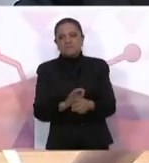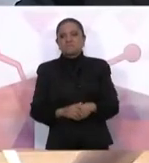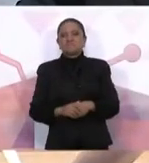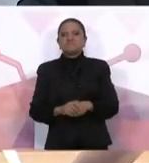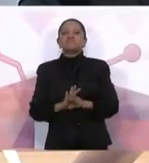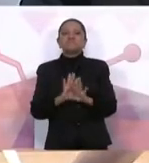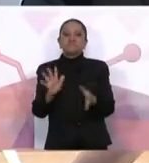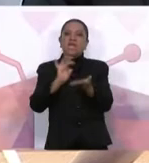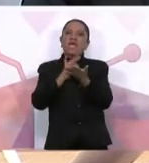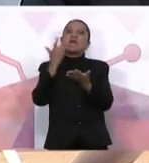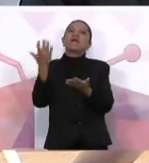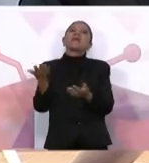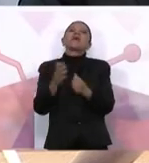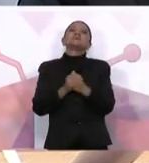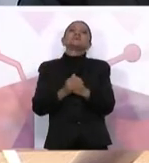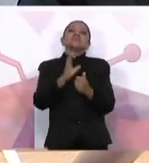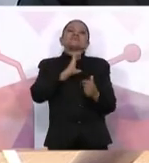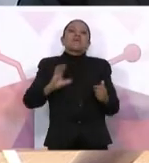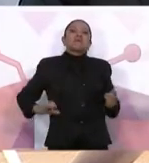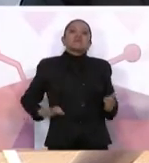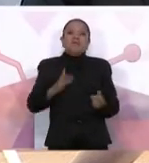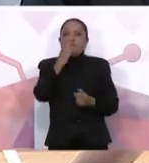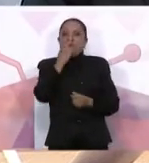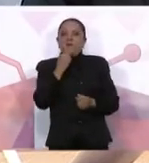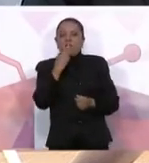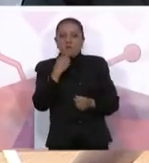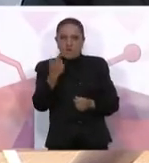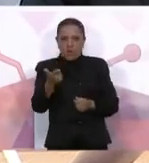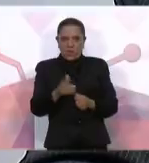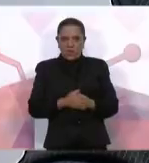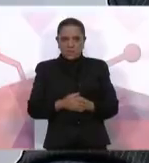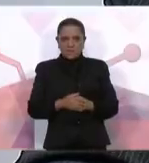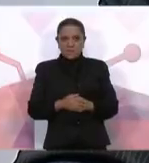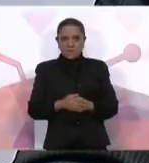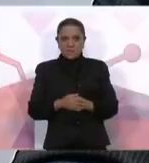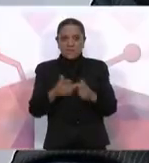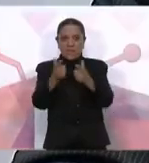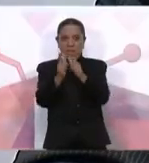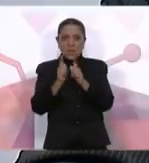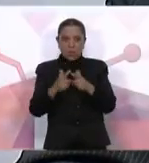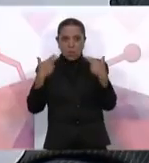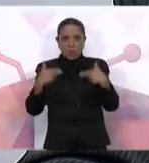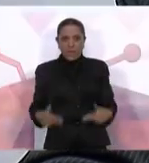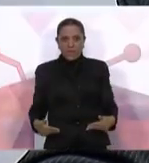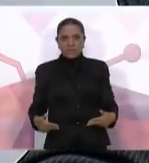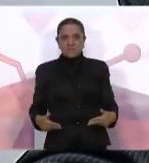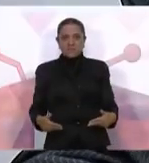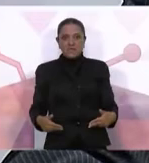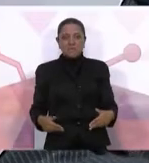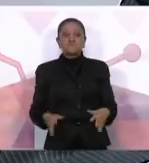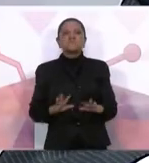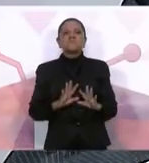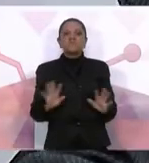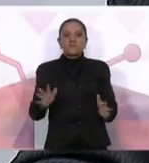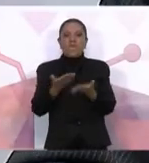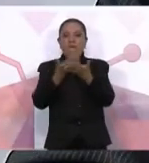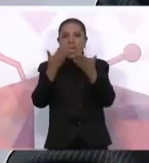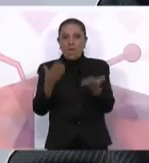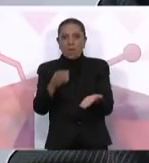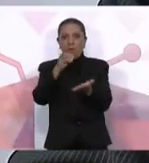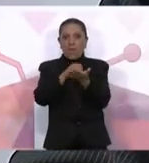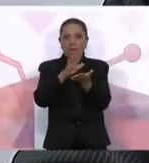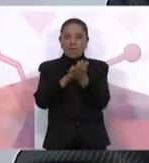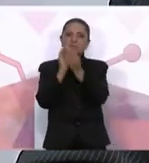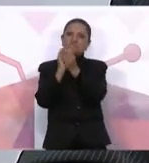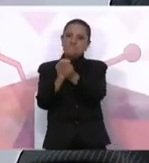partido humanista y bueno pues continuamos entonces con el orden de las preguntas en el orden de las preguntas establecido por sorteo corresponde ahora a la candidata del